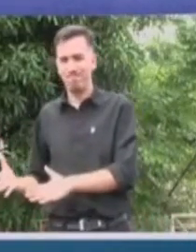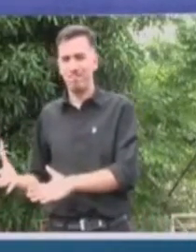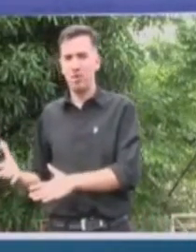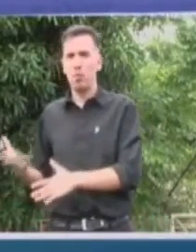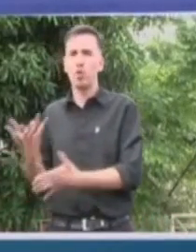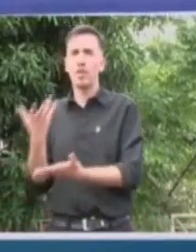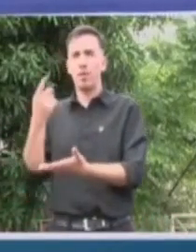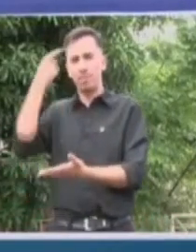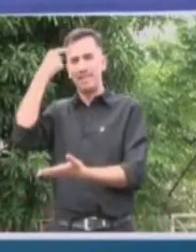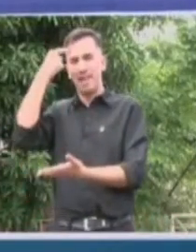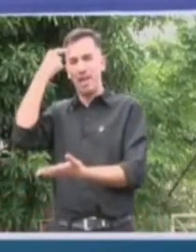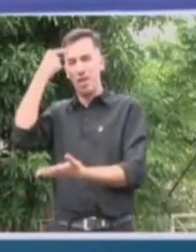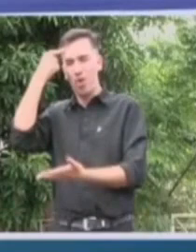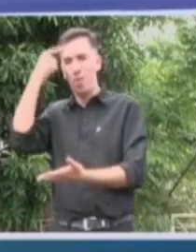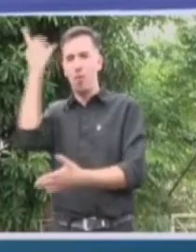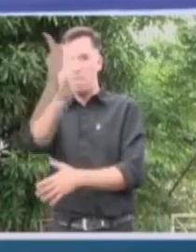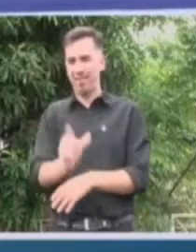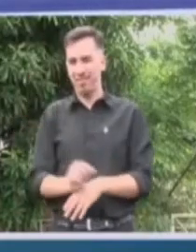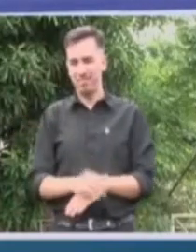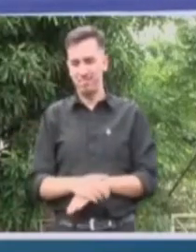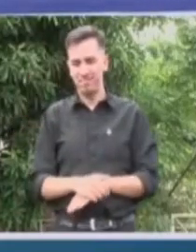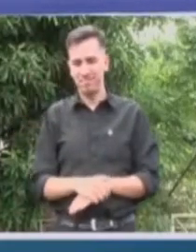por un bien superior, por la patria.